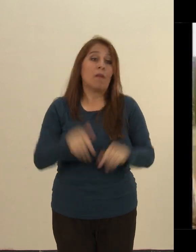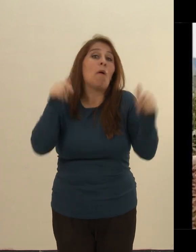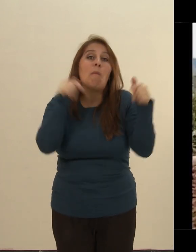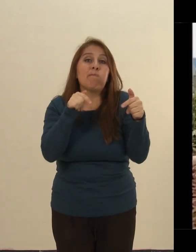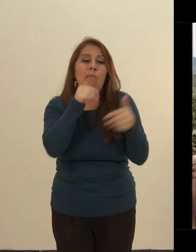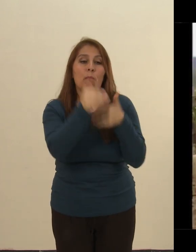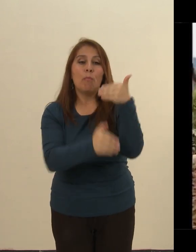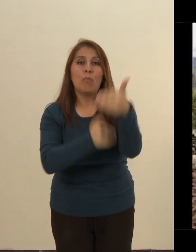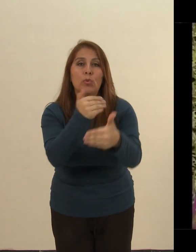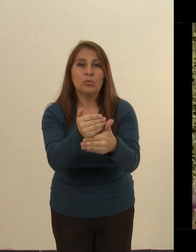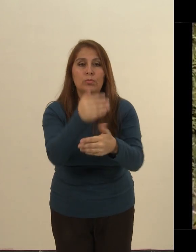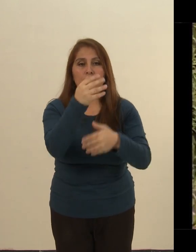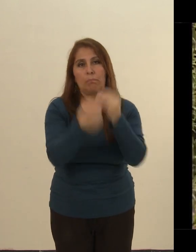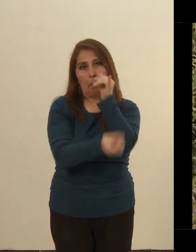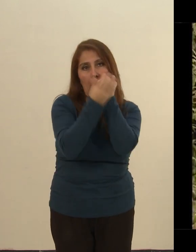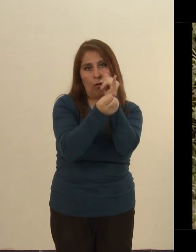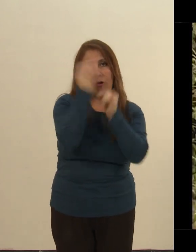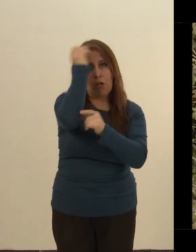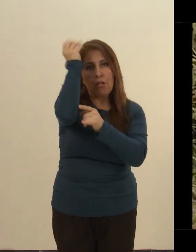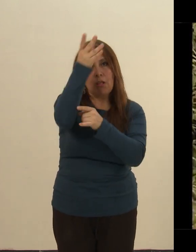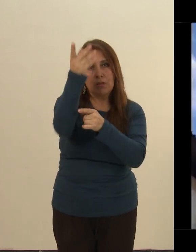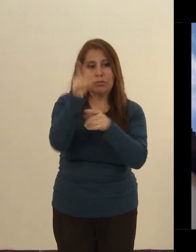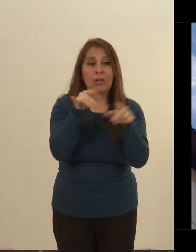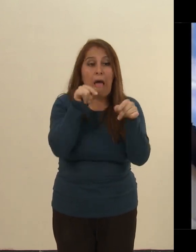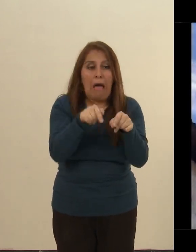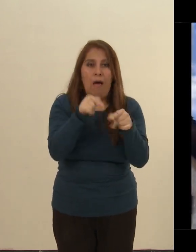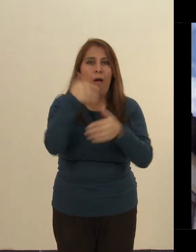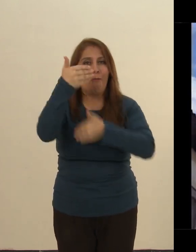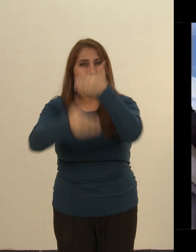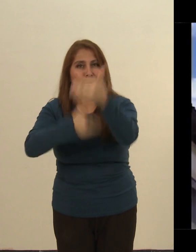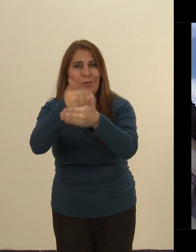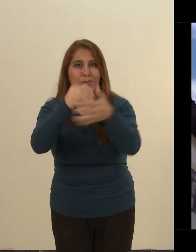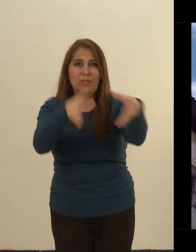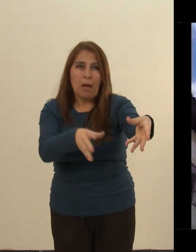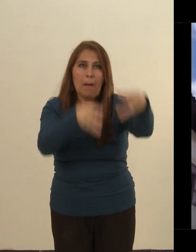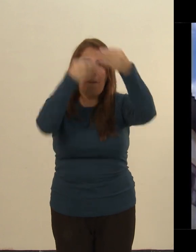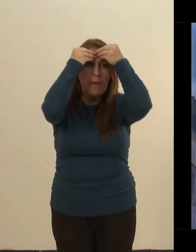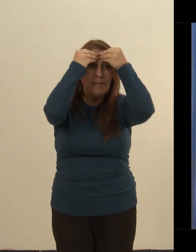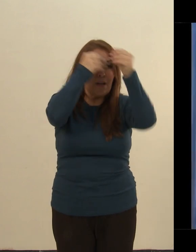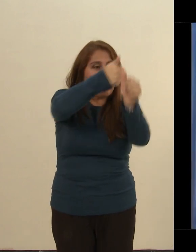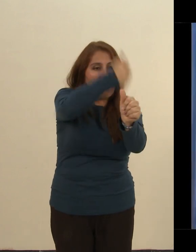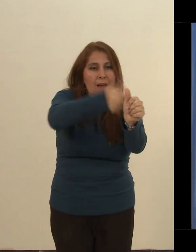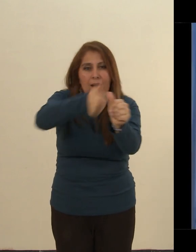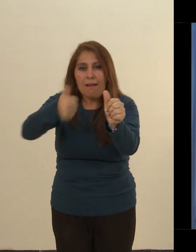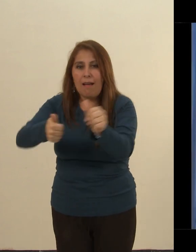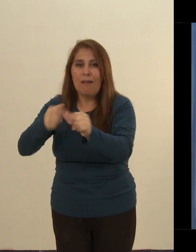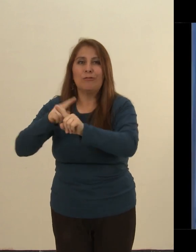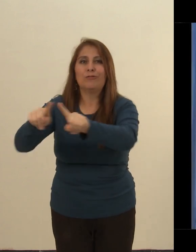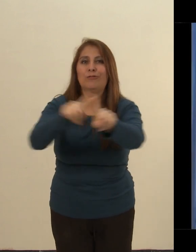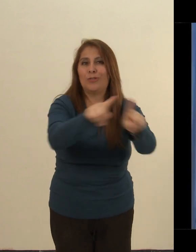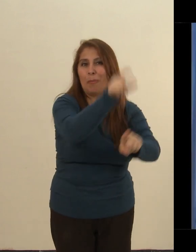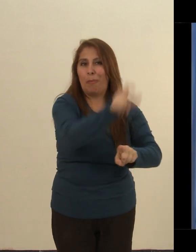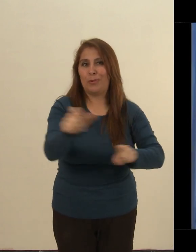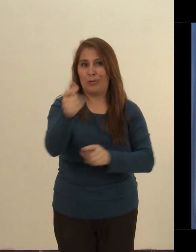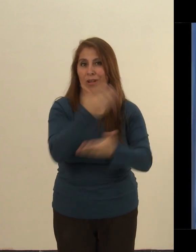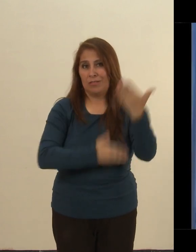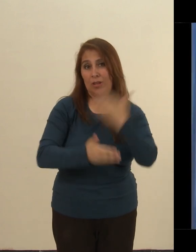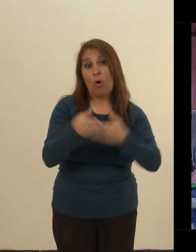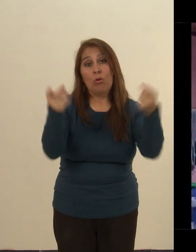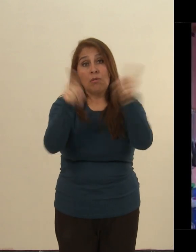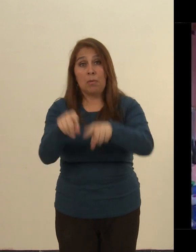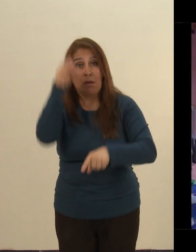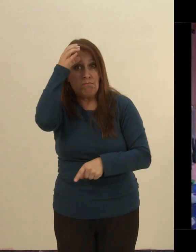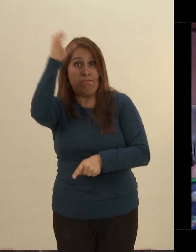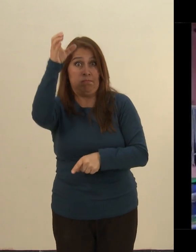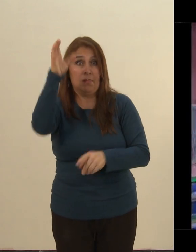excepcionales. En este sentido, nuestro objeto de estudio son esos procesos pedagógicos y didácticos, esos procesos de